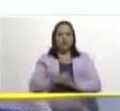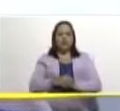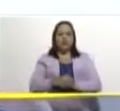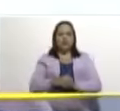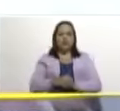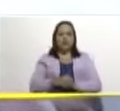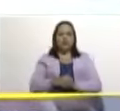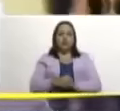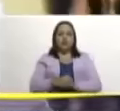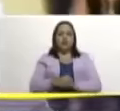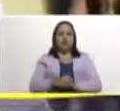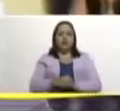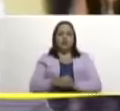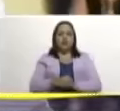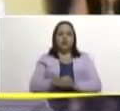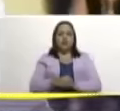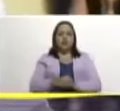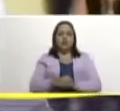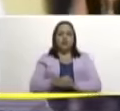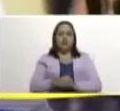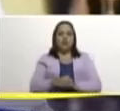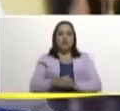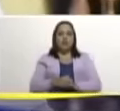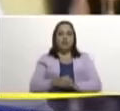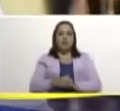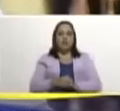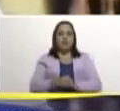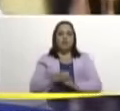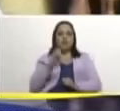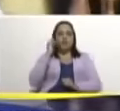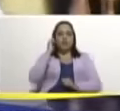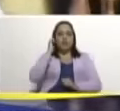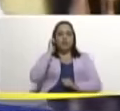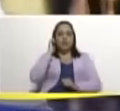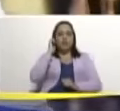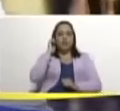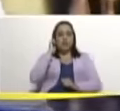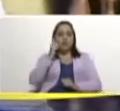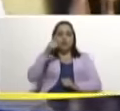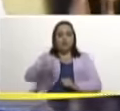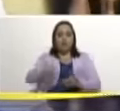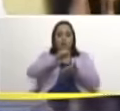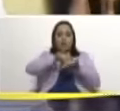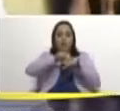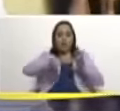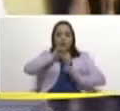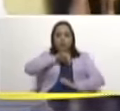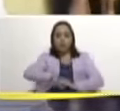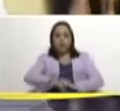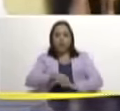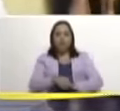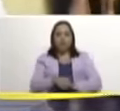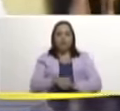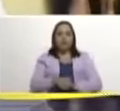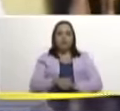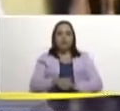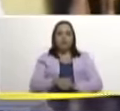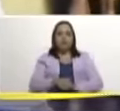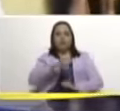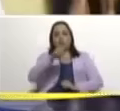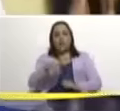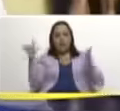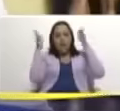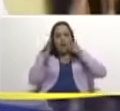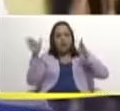Sifonte. También quiero saludar al historiador, escritor y